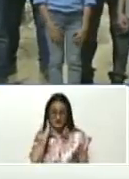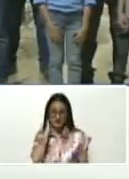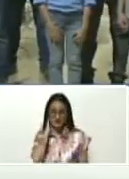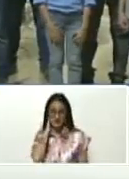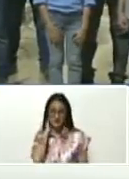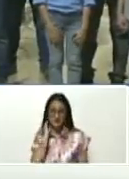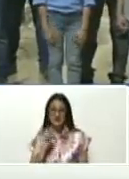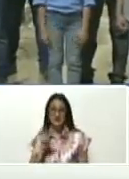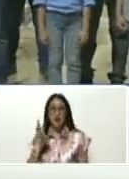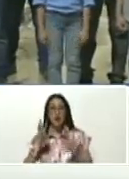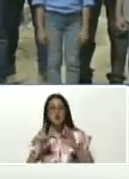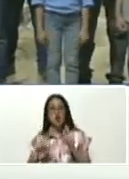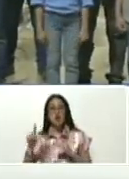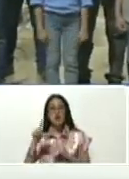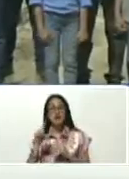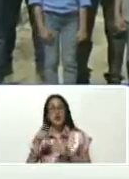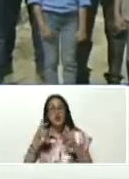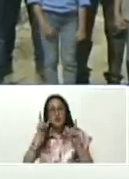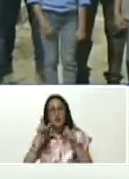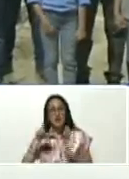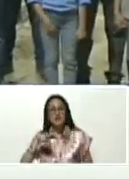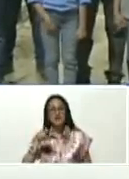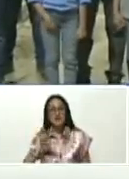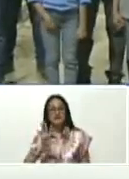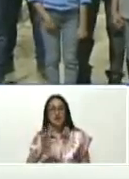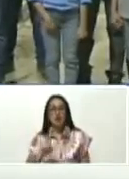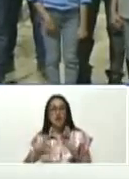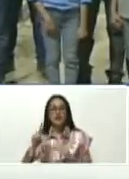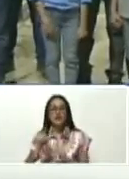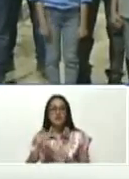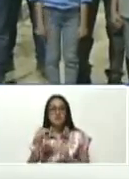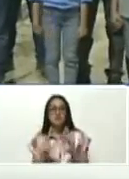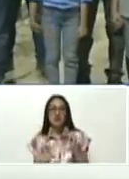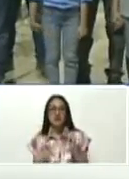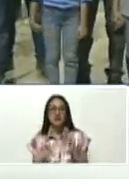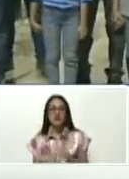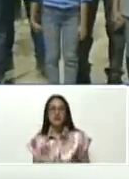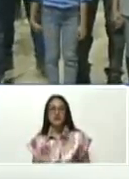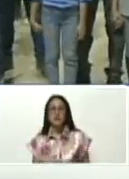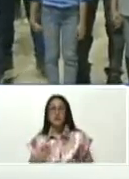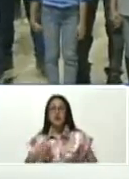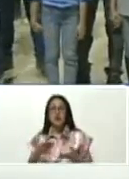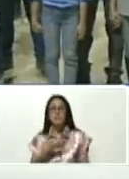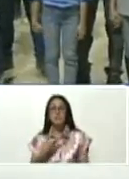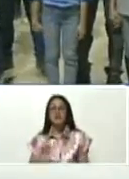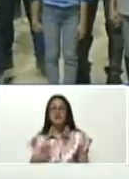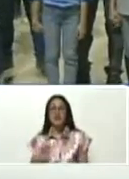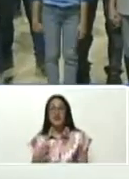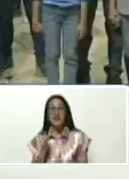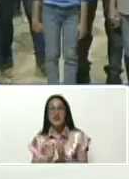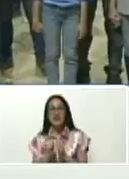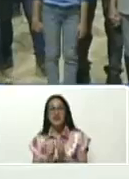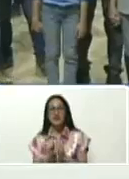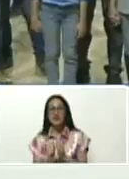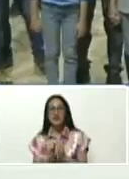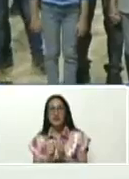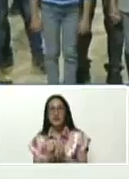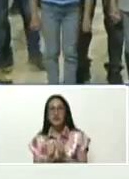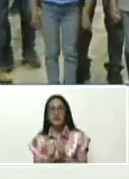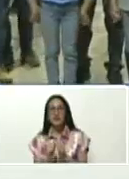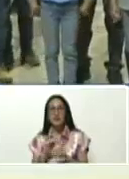necesita 8 litros, mientras que la búfala necesita solo 5 litros. Vamos a regalar al presidente el queso, le vamos a mandar queso con el